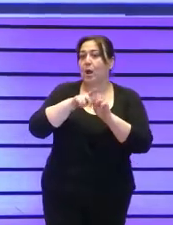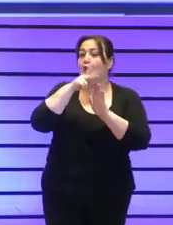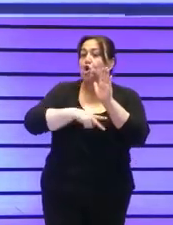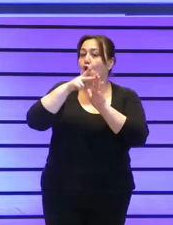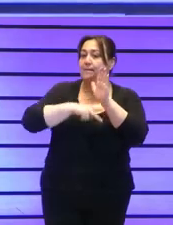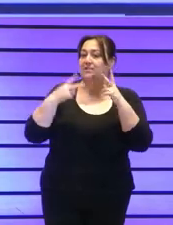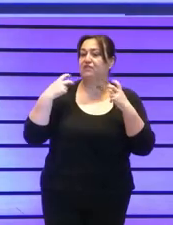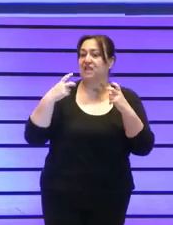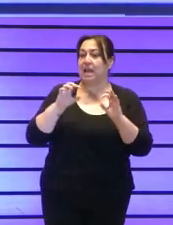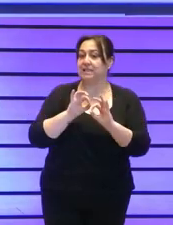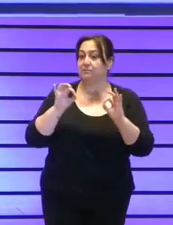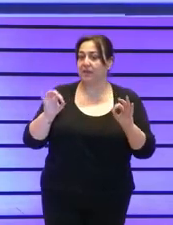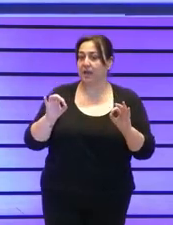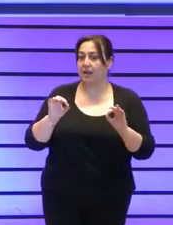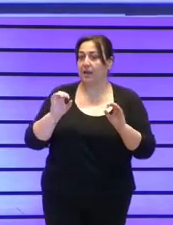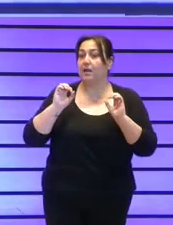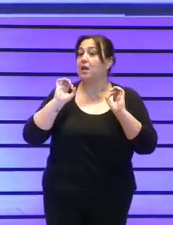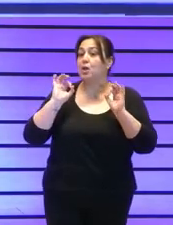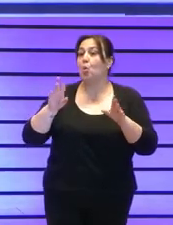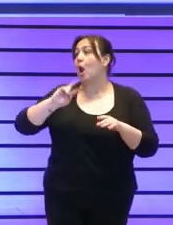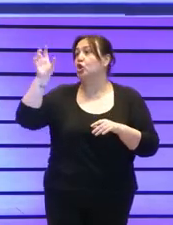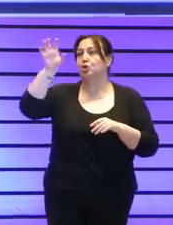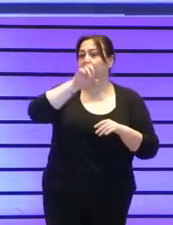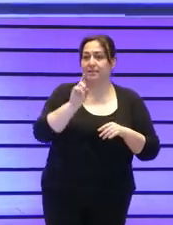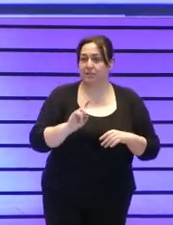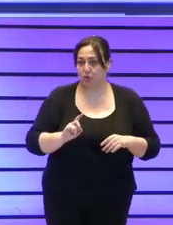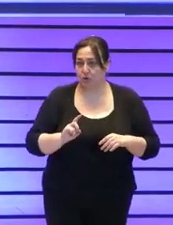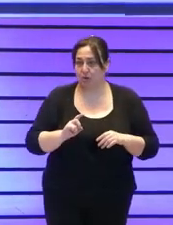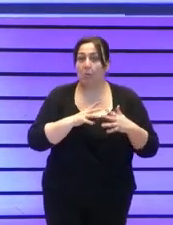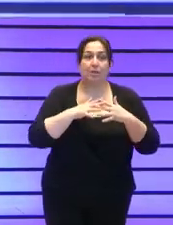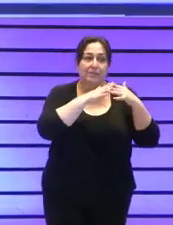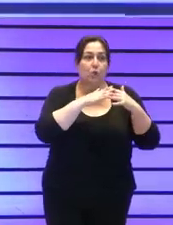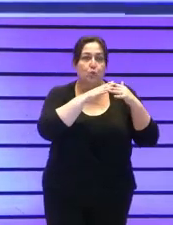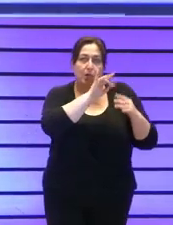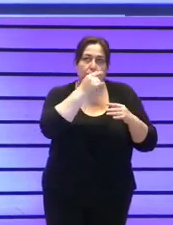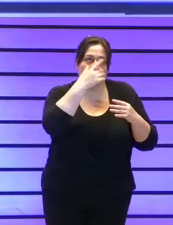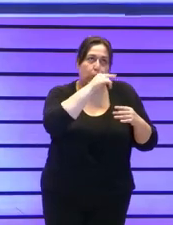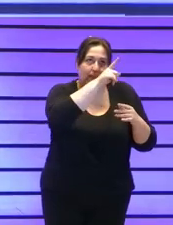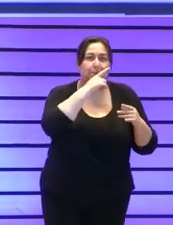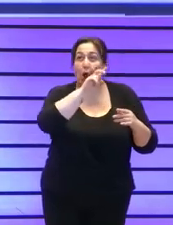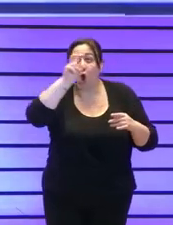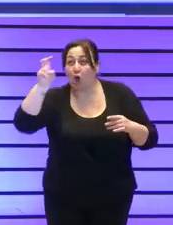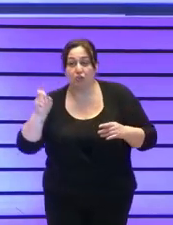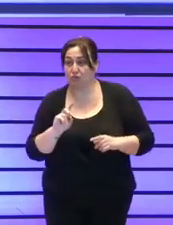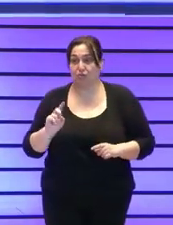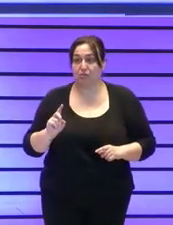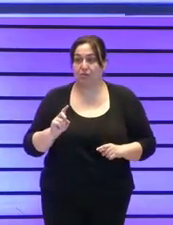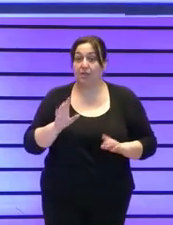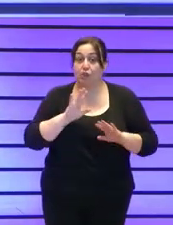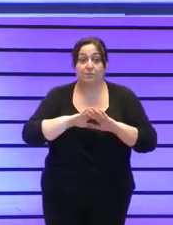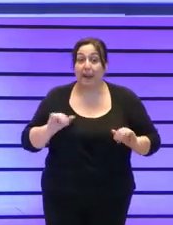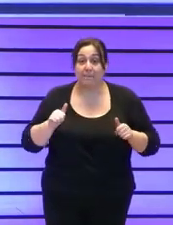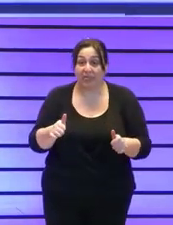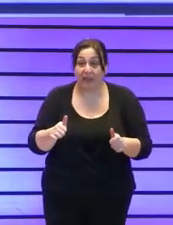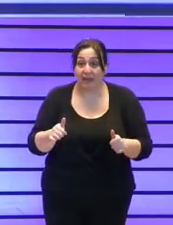todos los países. ¿Qué más cicatero que Estados Unidos? Por descontado. Pero hay países que no lo tienen, ¿no? Entonces, ya para empezar,